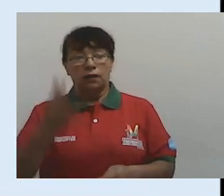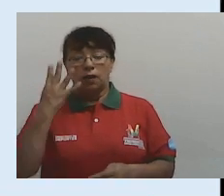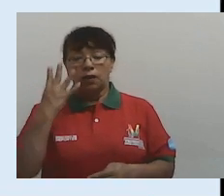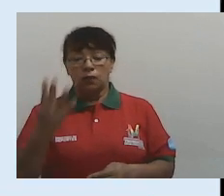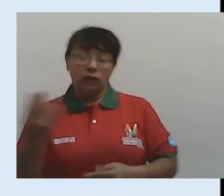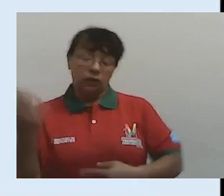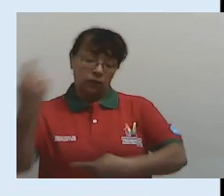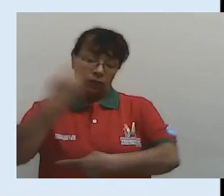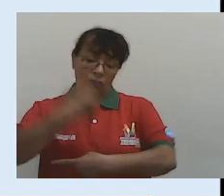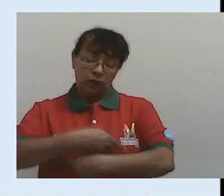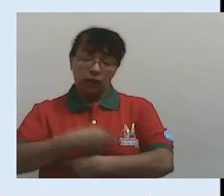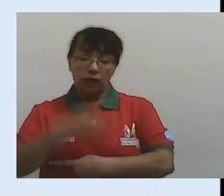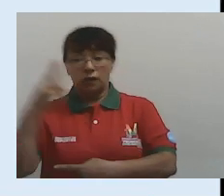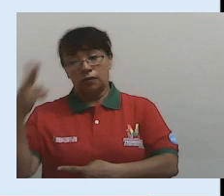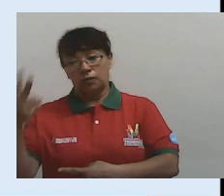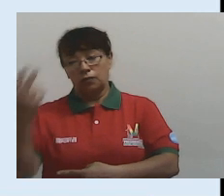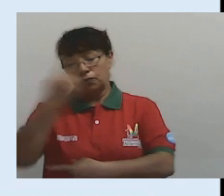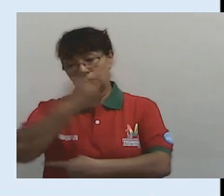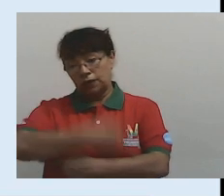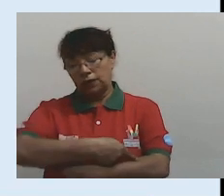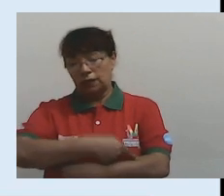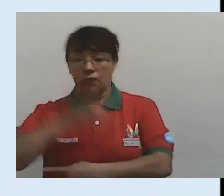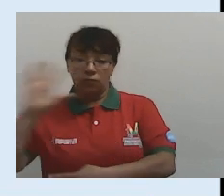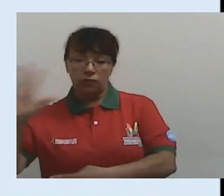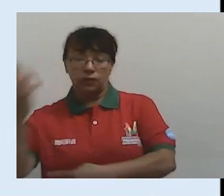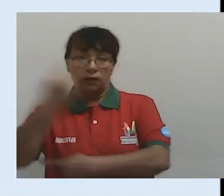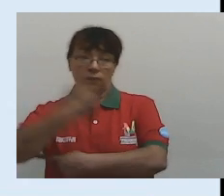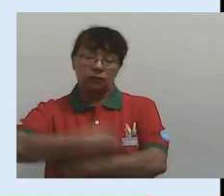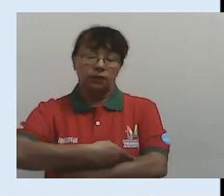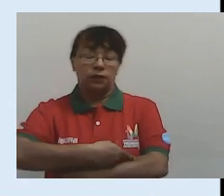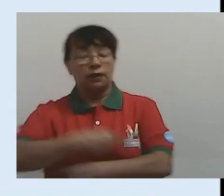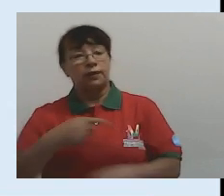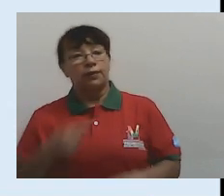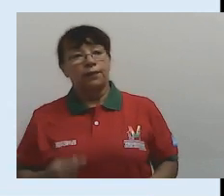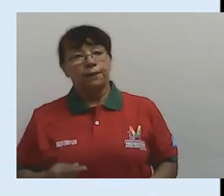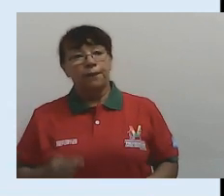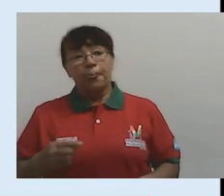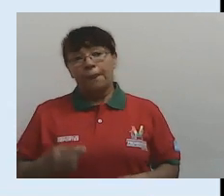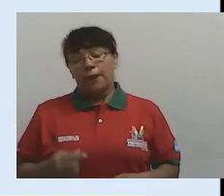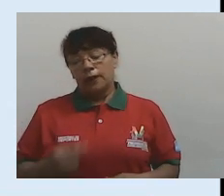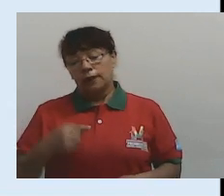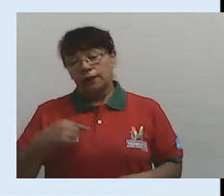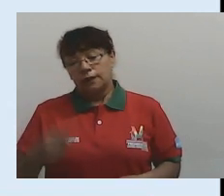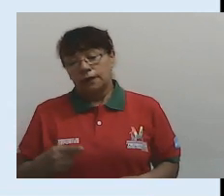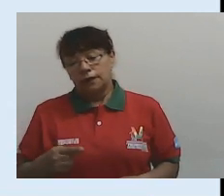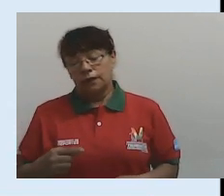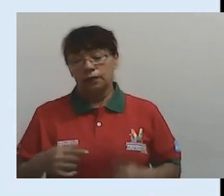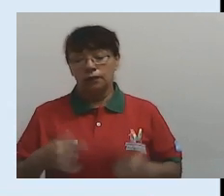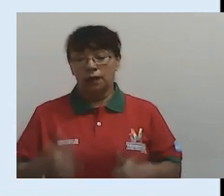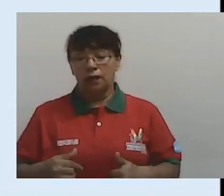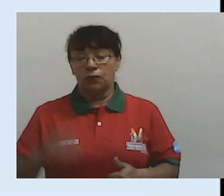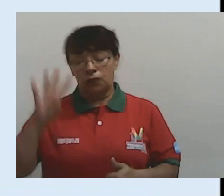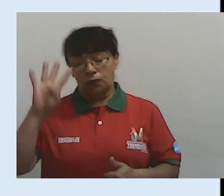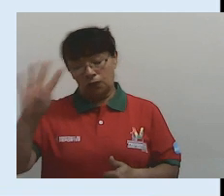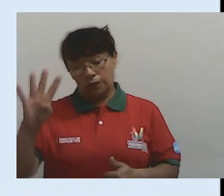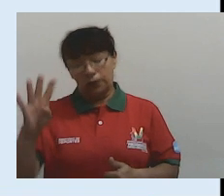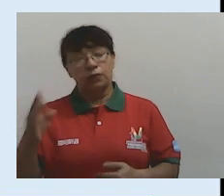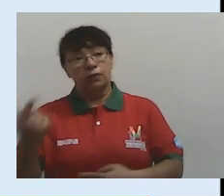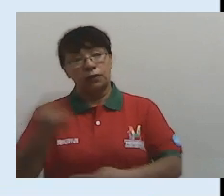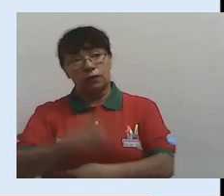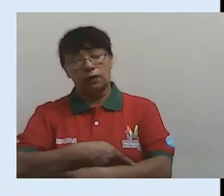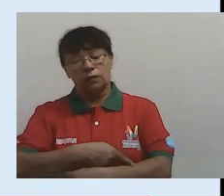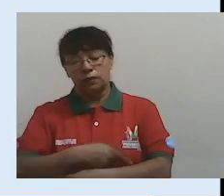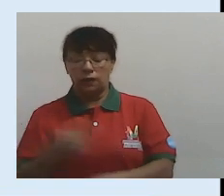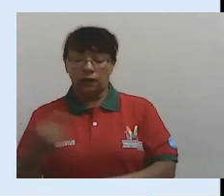día, 5 el otro. Si pongo 4, pues tiene que ir una carrera, un